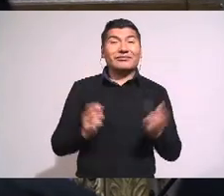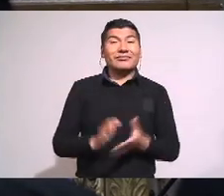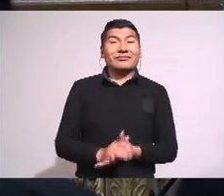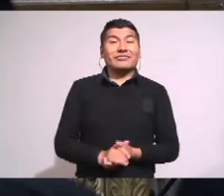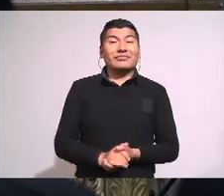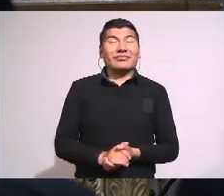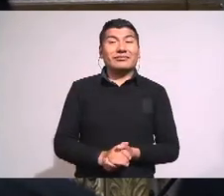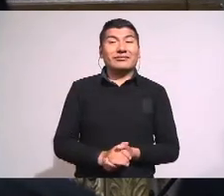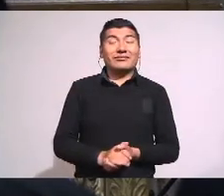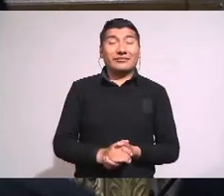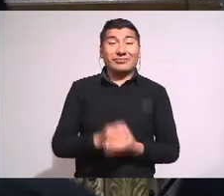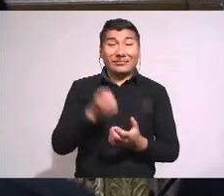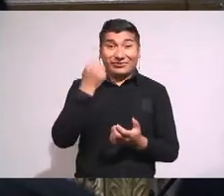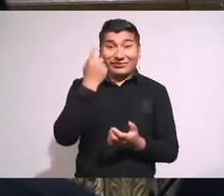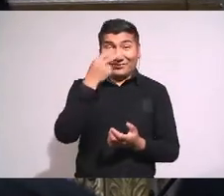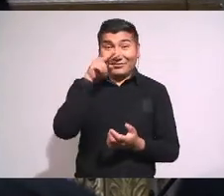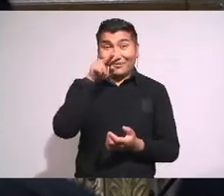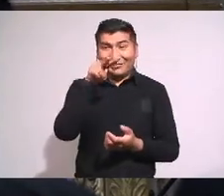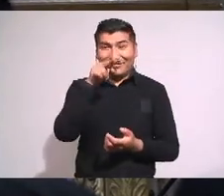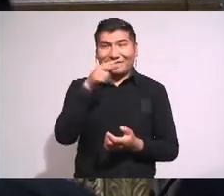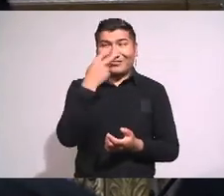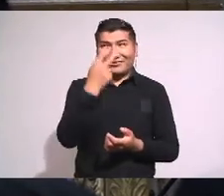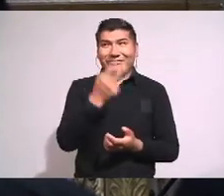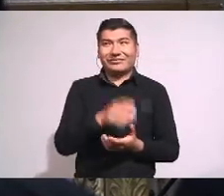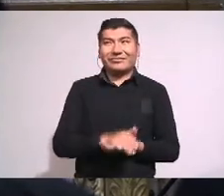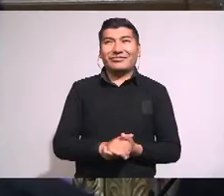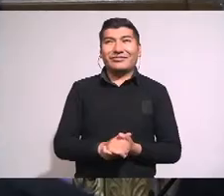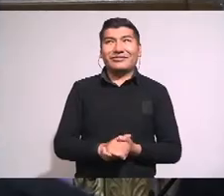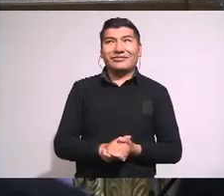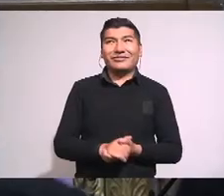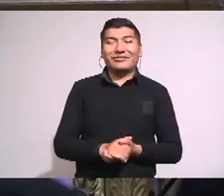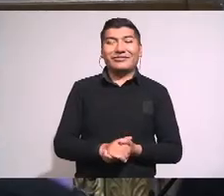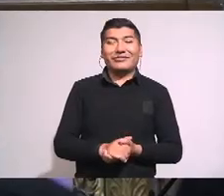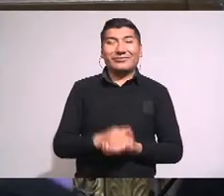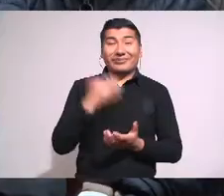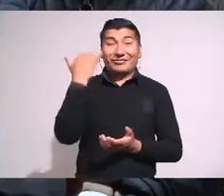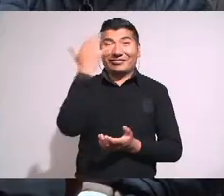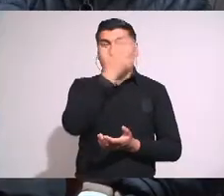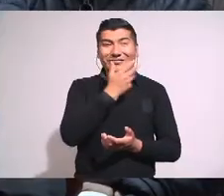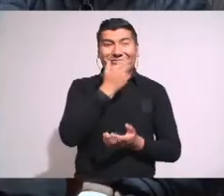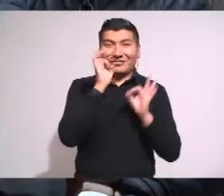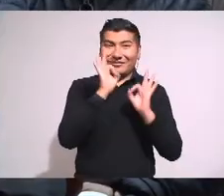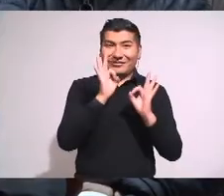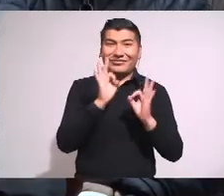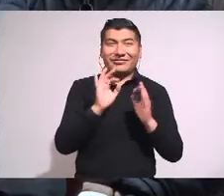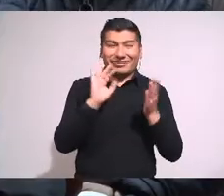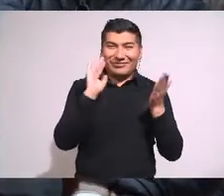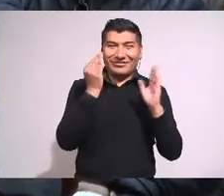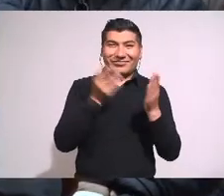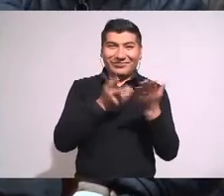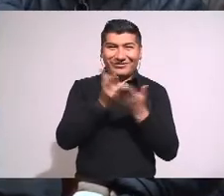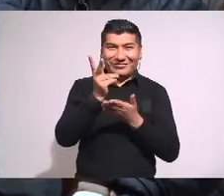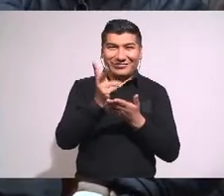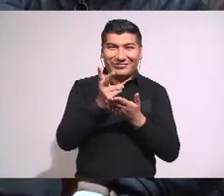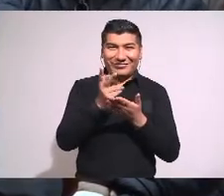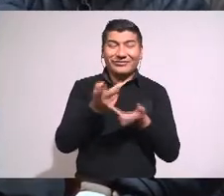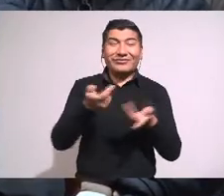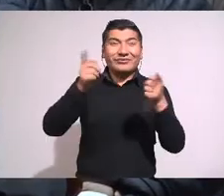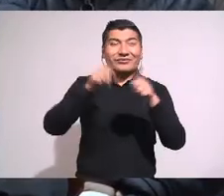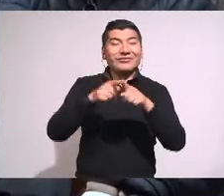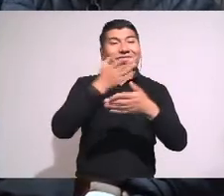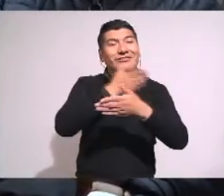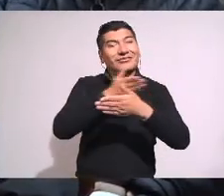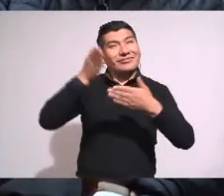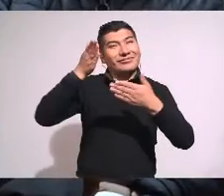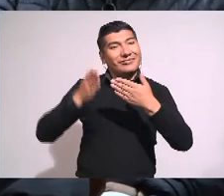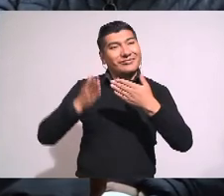¿O no está bonita la torta? A ver, chequeen nomás, hermanos. Salinga, ¿no? Creo que cuando me jubile de obispo